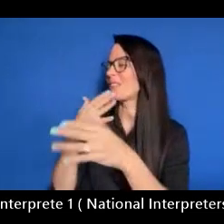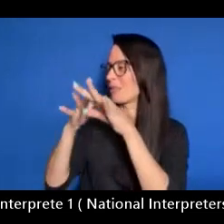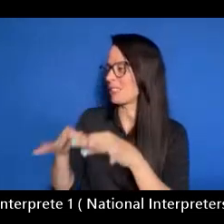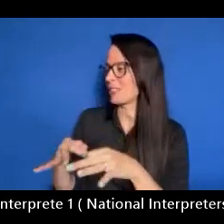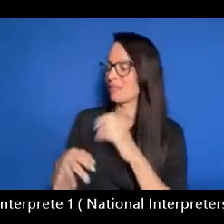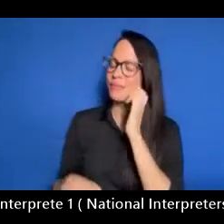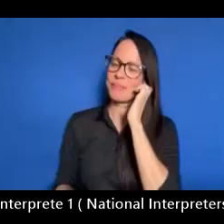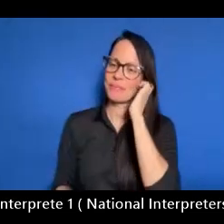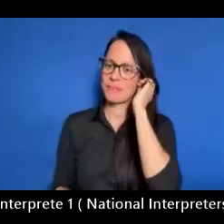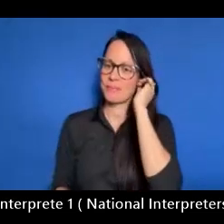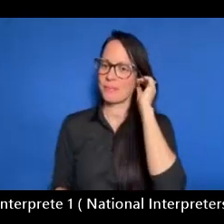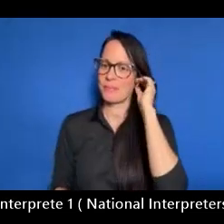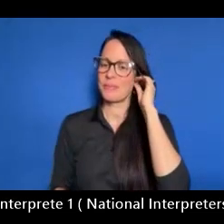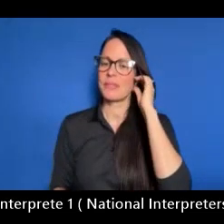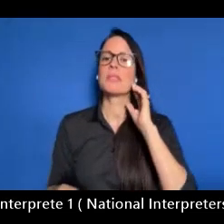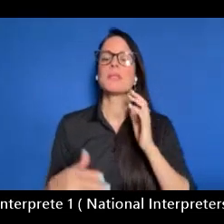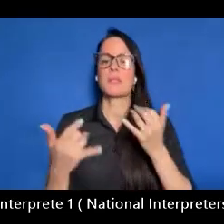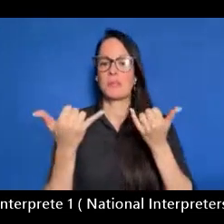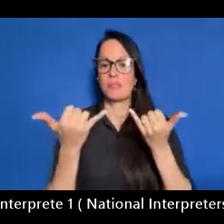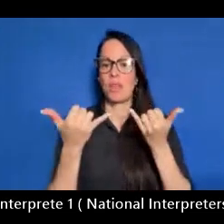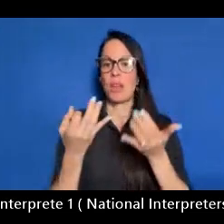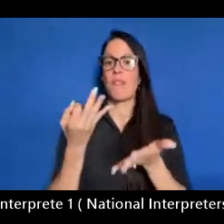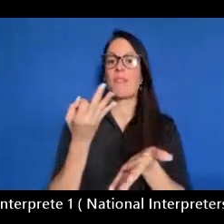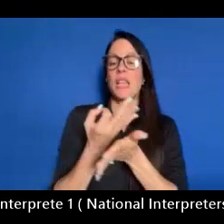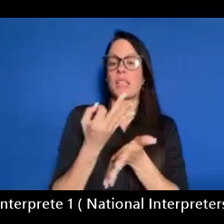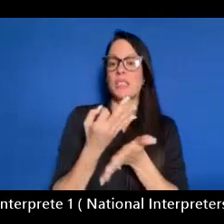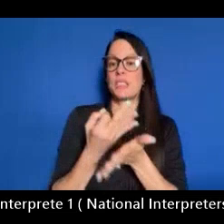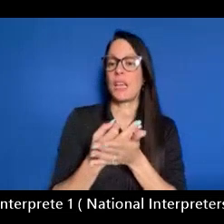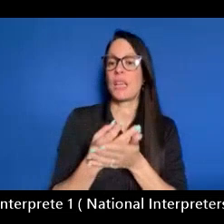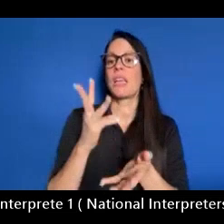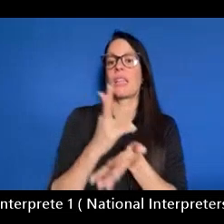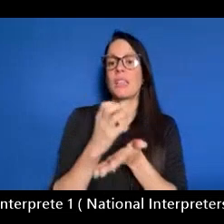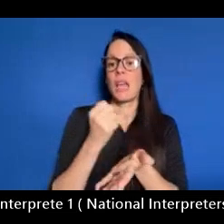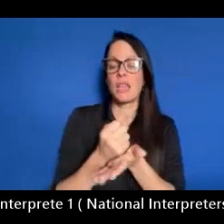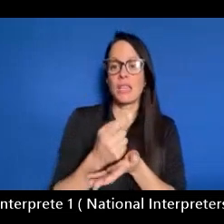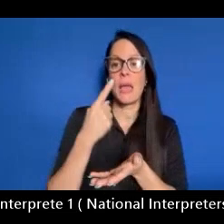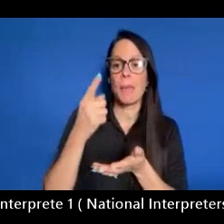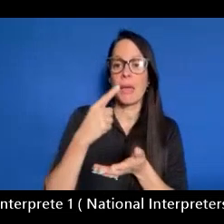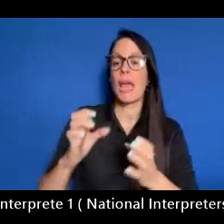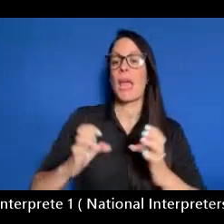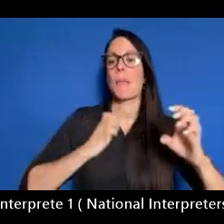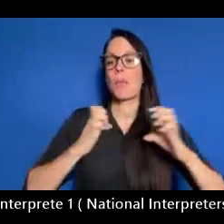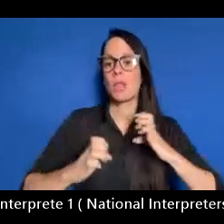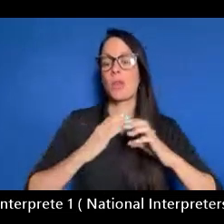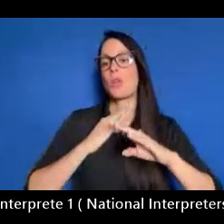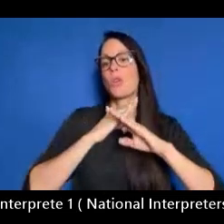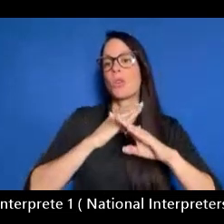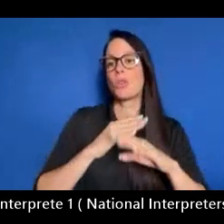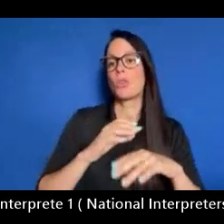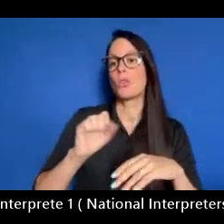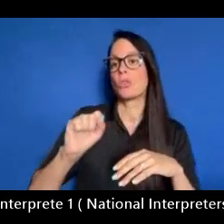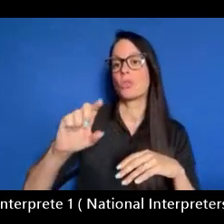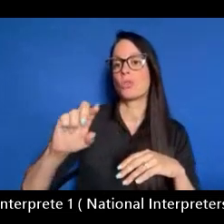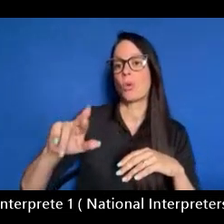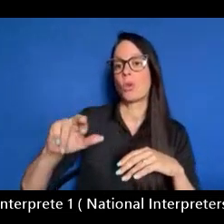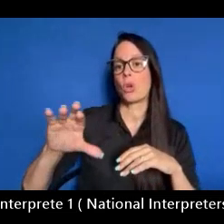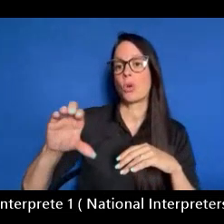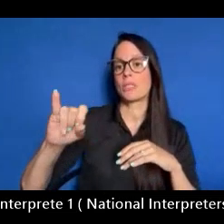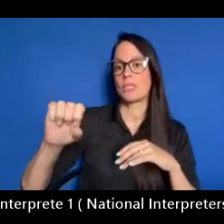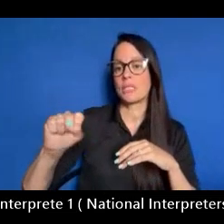las actividades a financiar, obviamente, eran talleres de bienestar emocional, talleres de prevención de sobredosis, materiales educativos sobre reducción